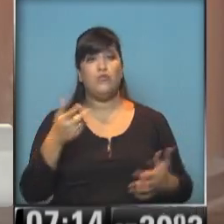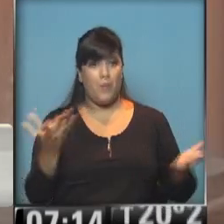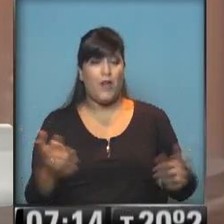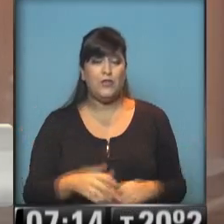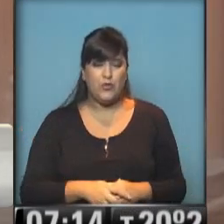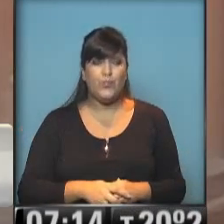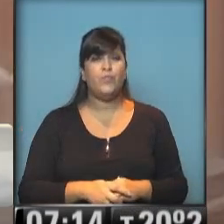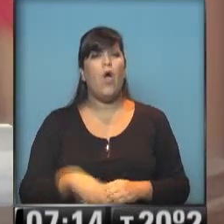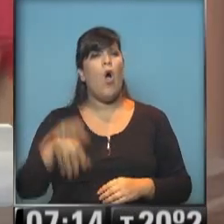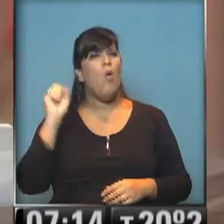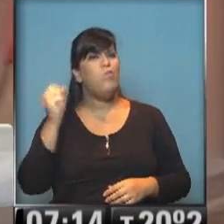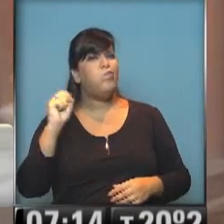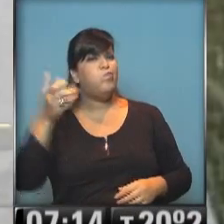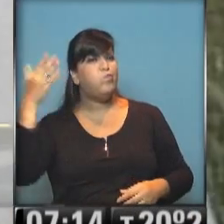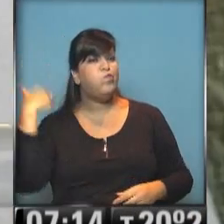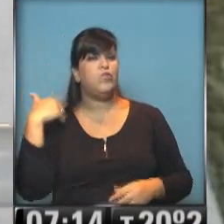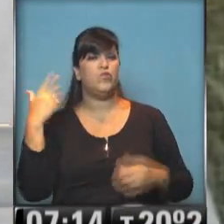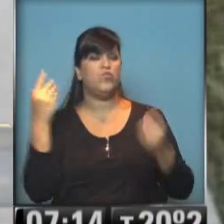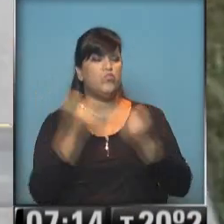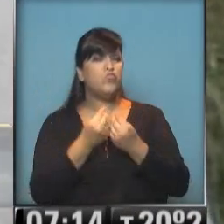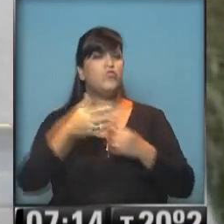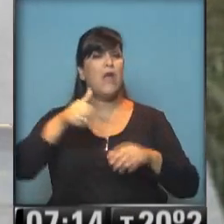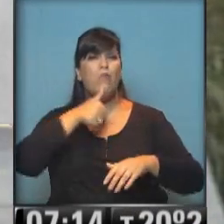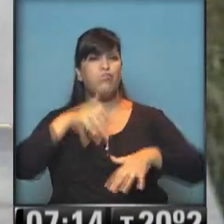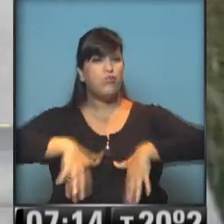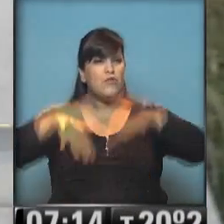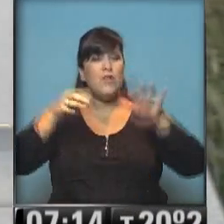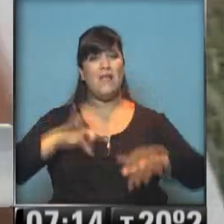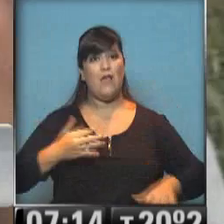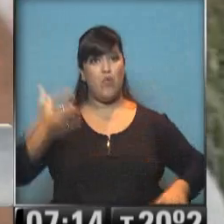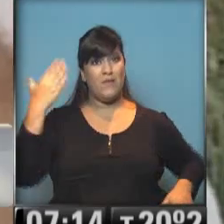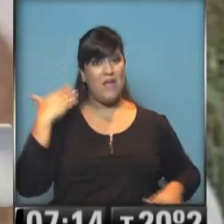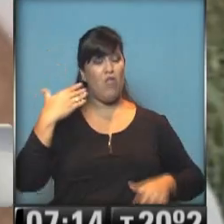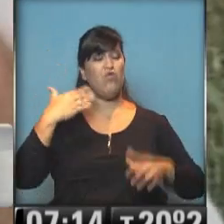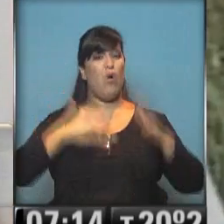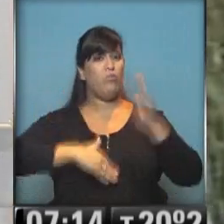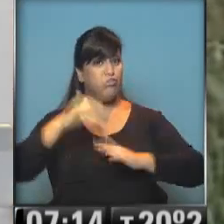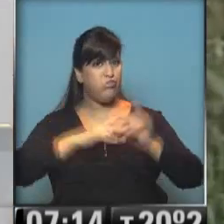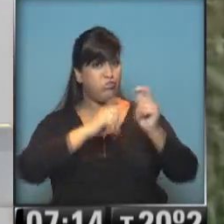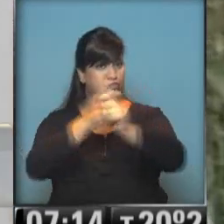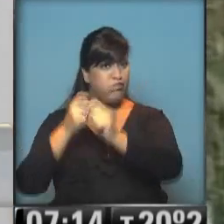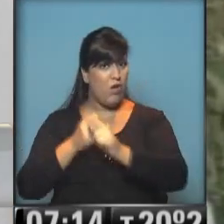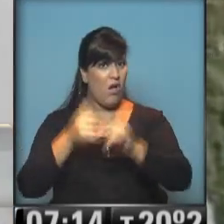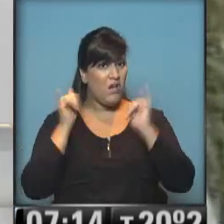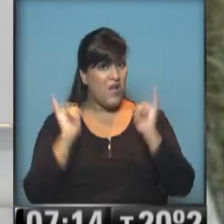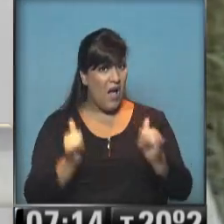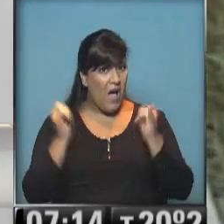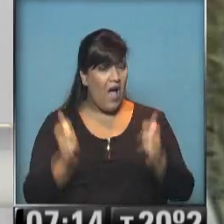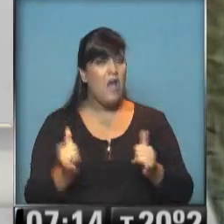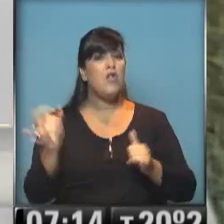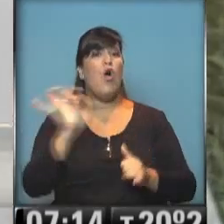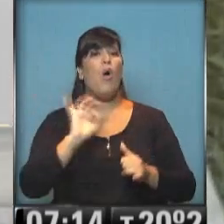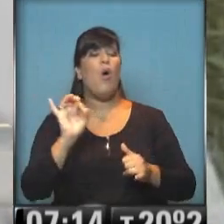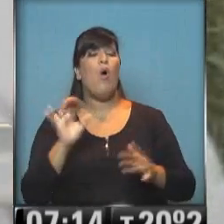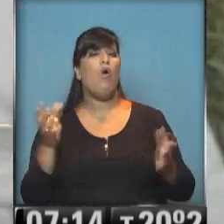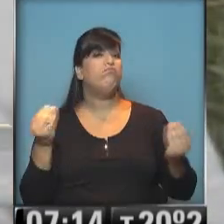un antecedente de este, entre otras inundaciones, la del año pasado, ¿se hicieron las obras que habrían podido de alguna manera